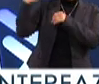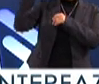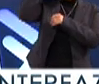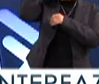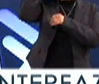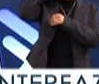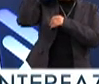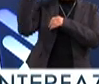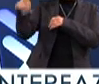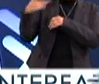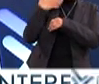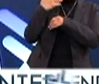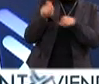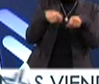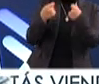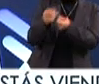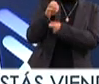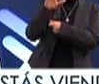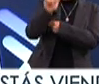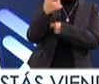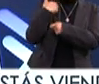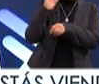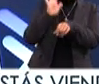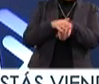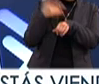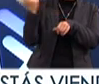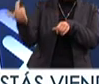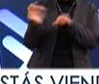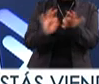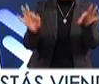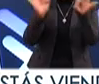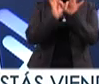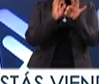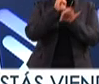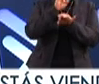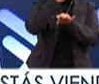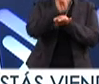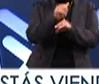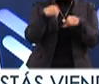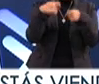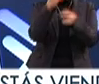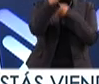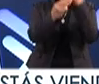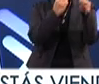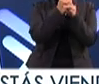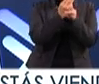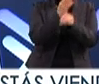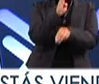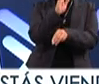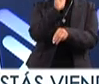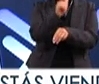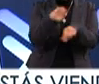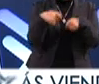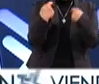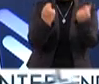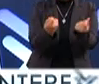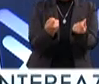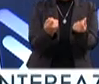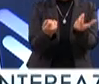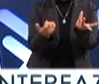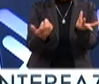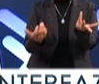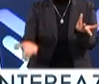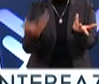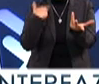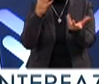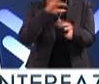experiencia como beneficiario de este programa que es uno de los más importantes programas de becas del mundo es una beca que te da pues